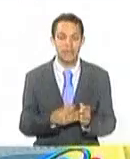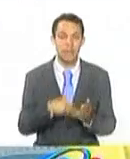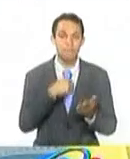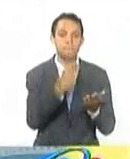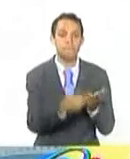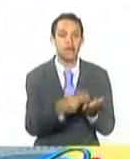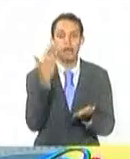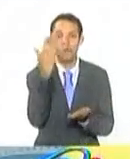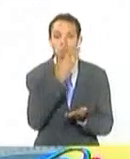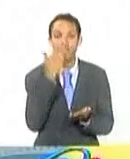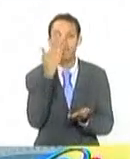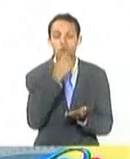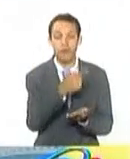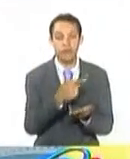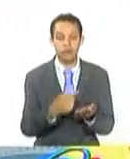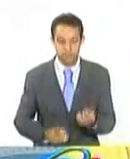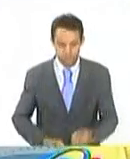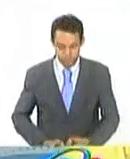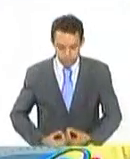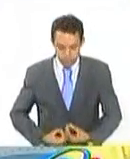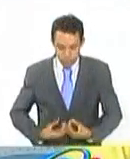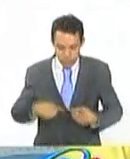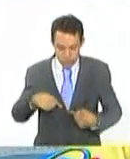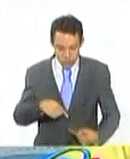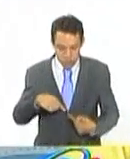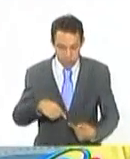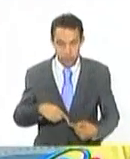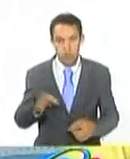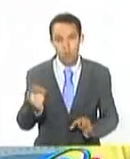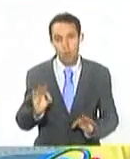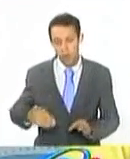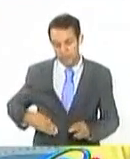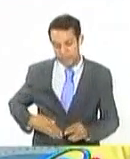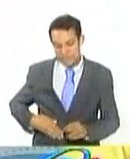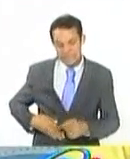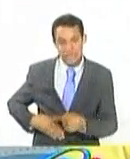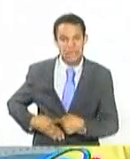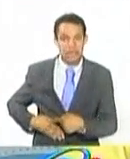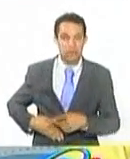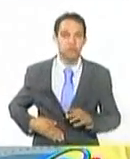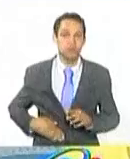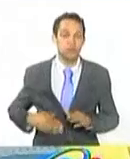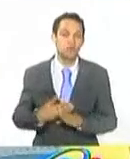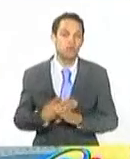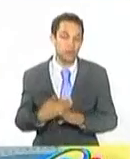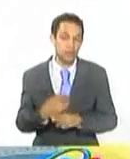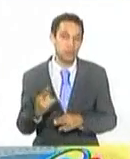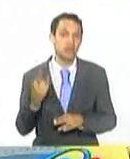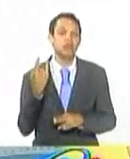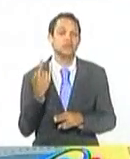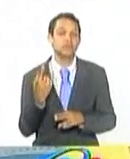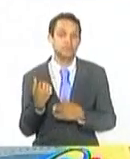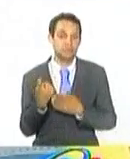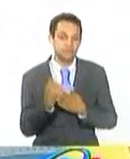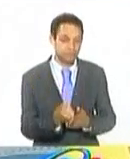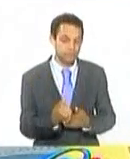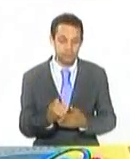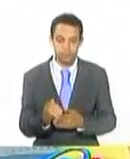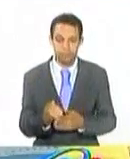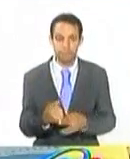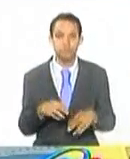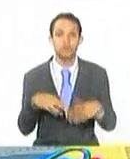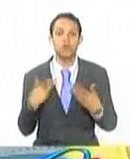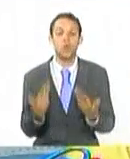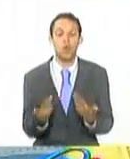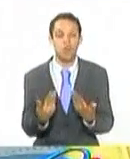o no o una ecografía de hígado de vias biliares entonces sin sin diagnóstico